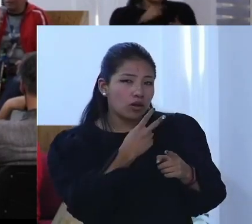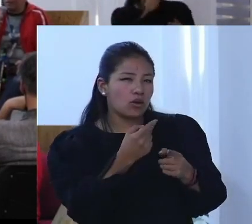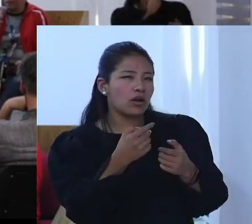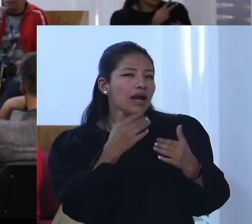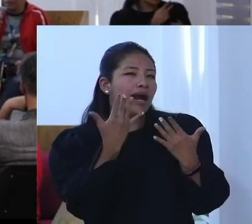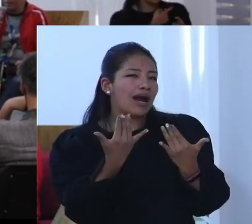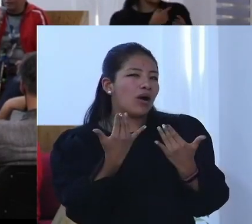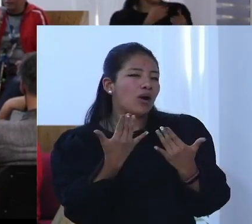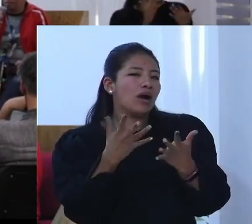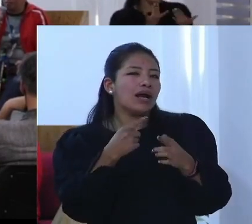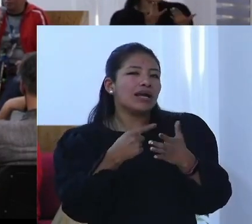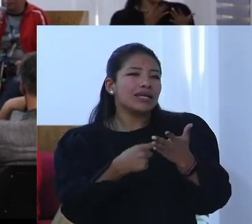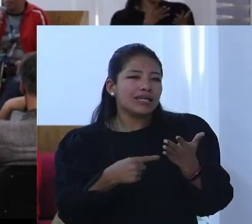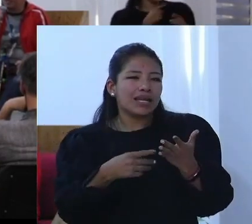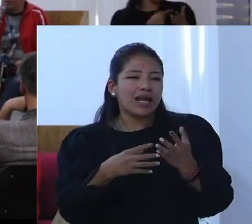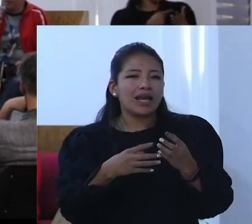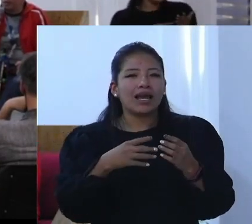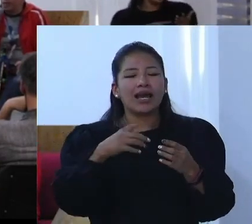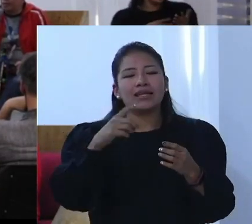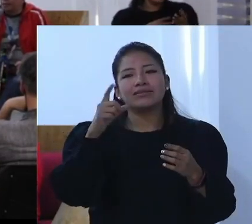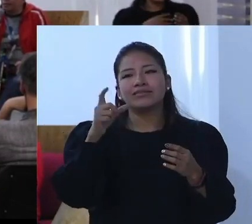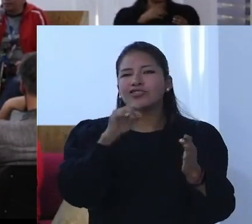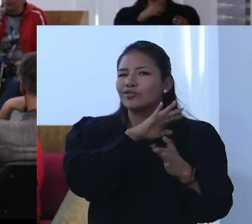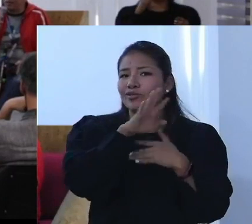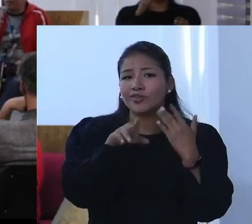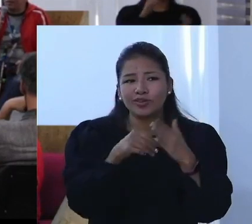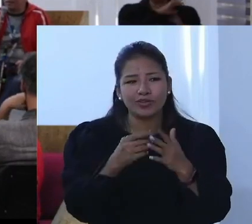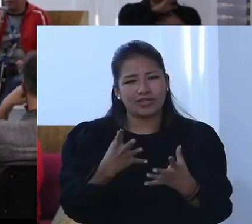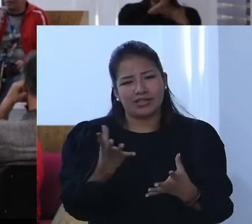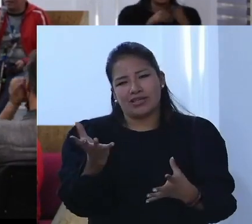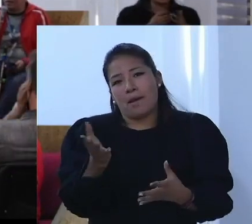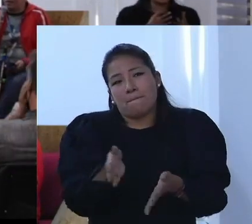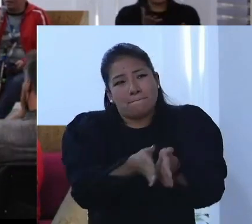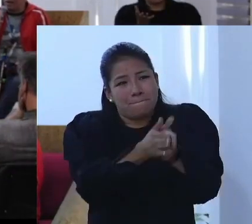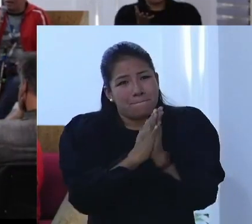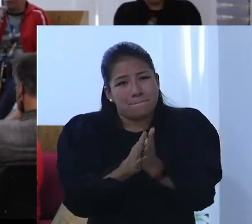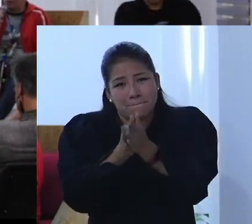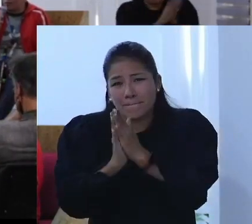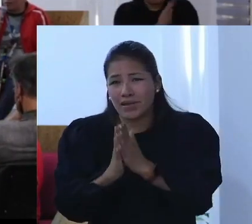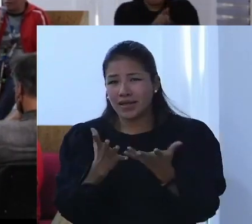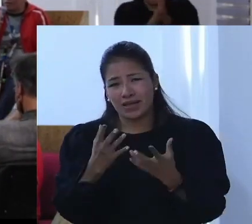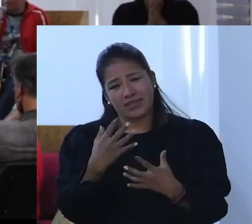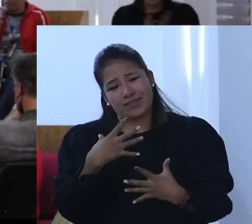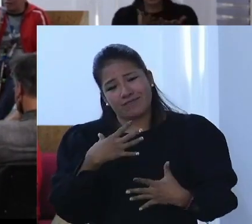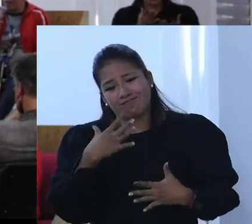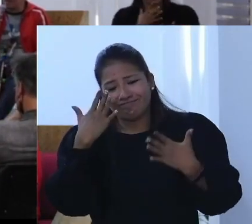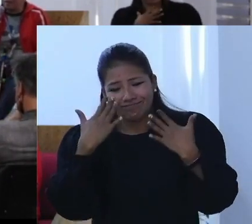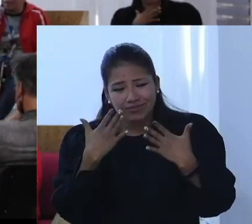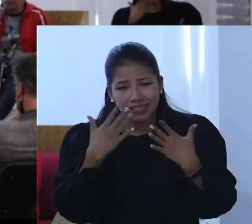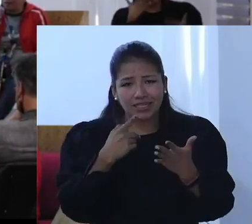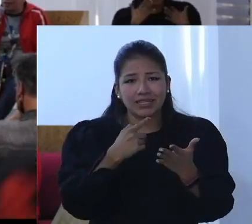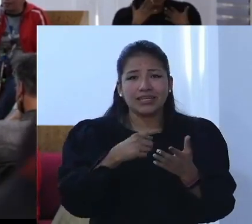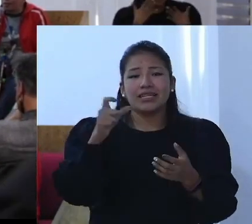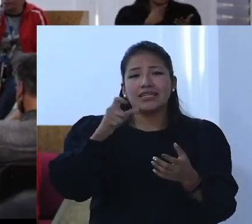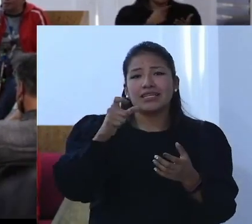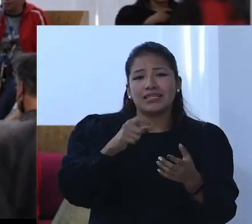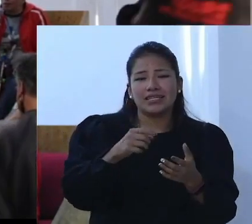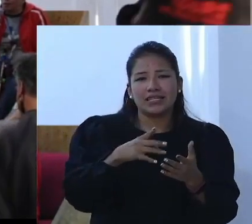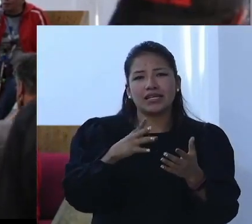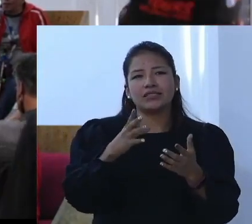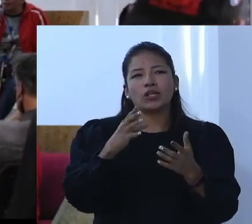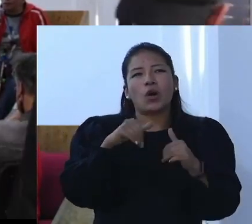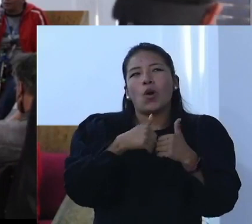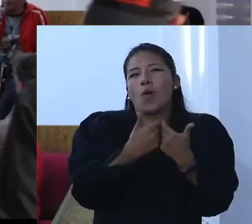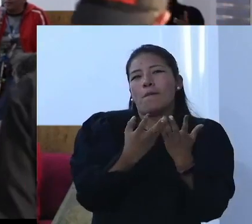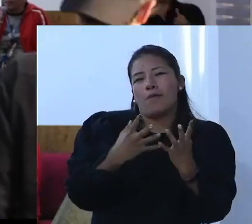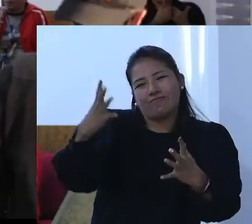de visibilizarse no una necesidad angustiosa de patear el tablero del Estado boliviano